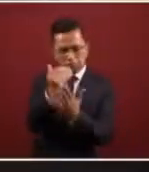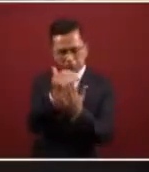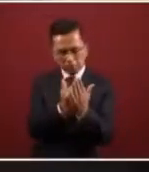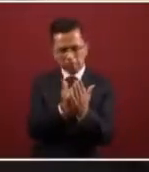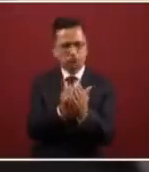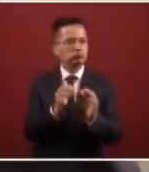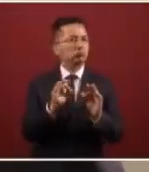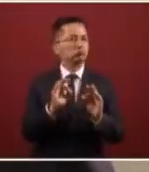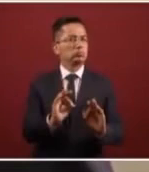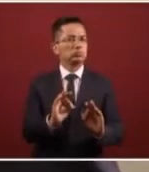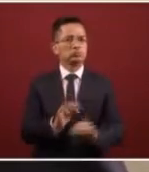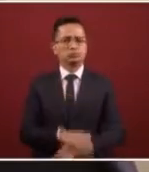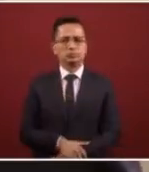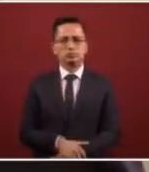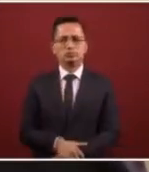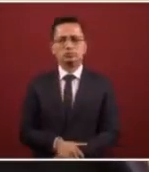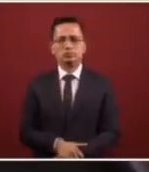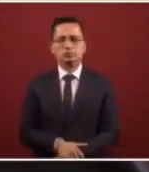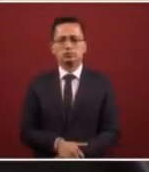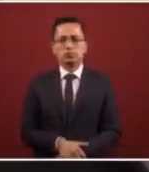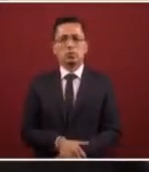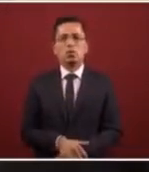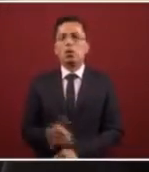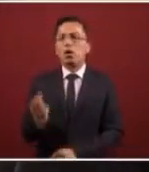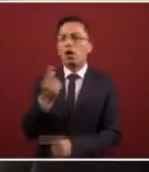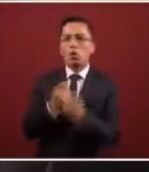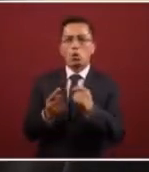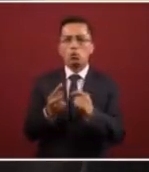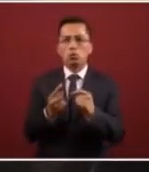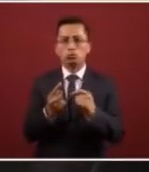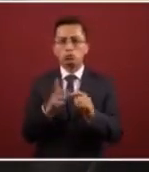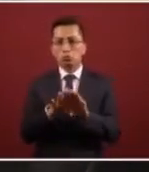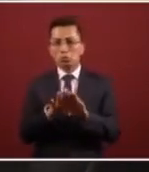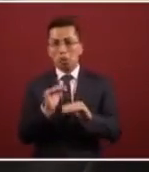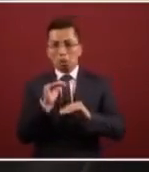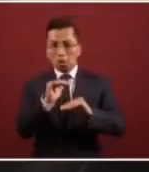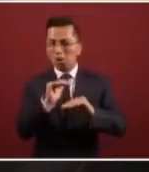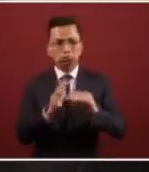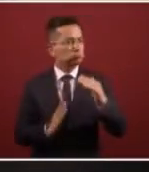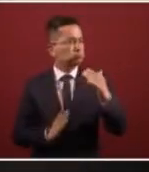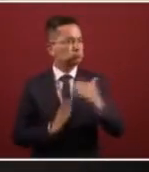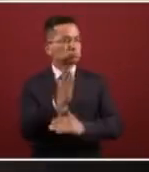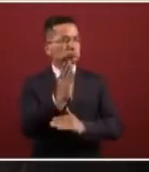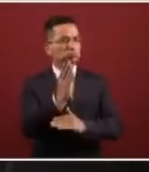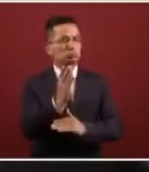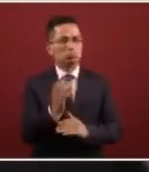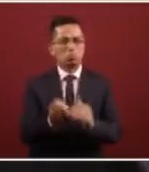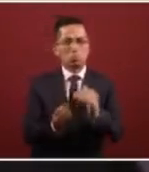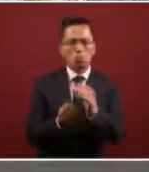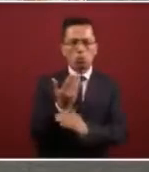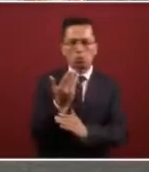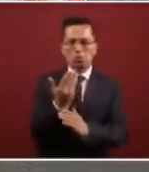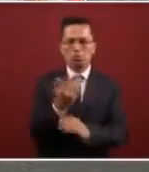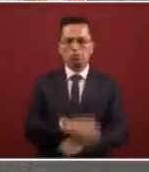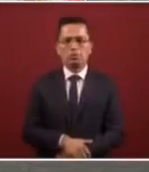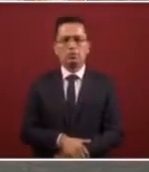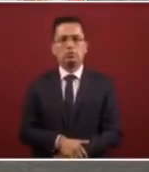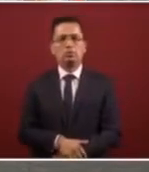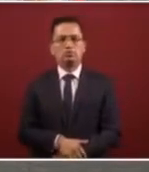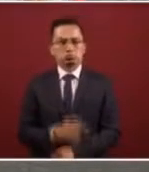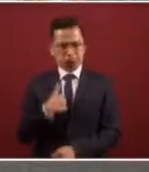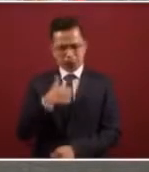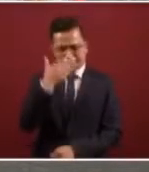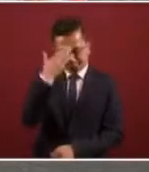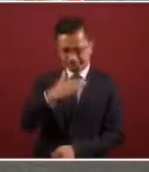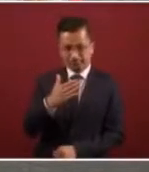Se rompieron marcas, como es sabido, es el mayor